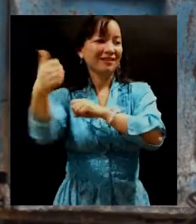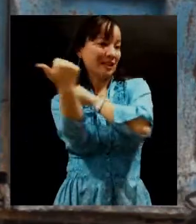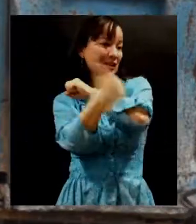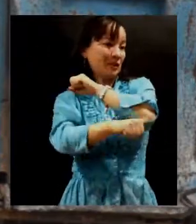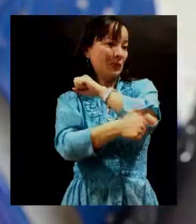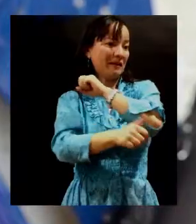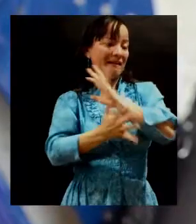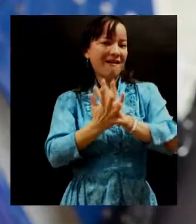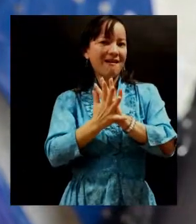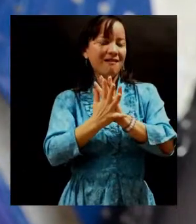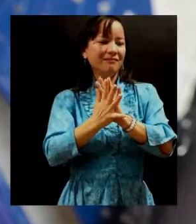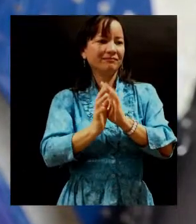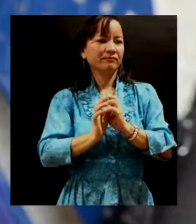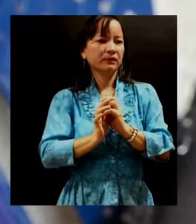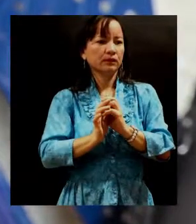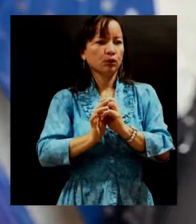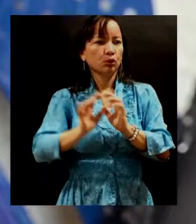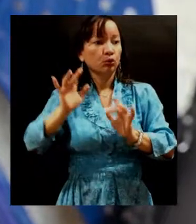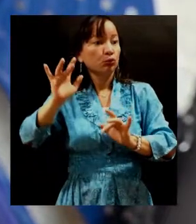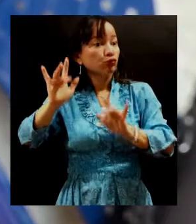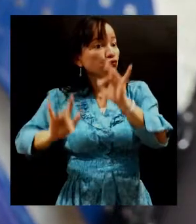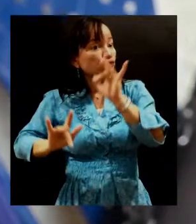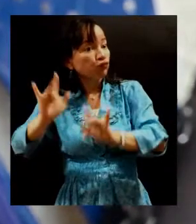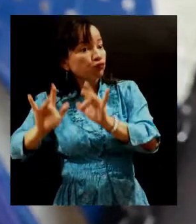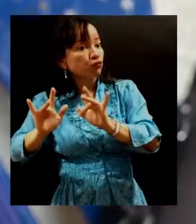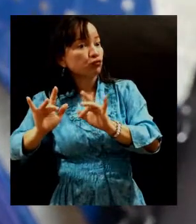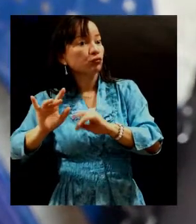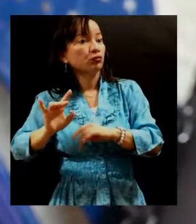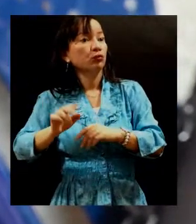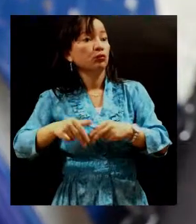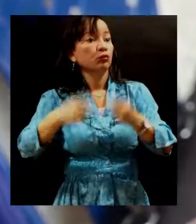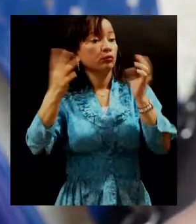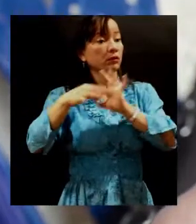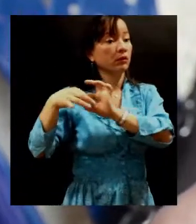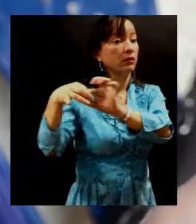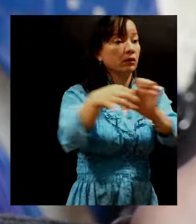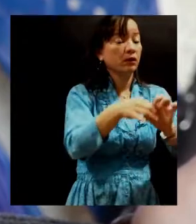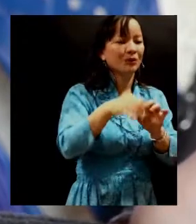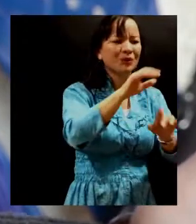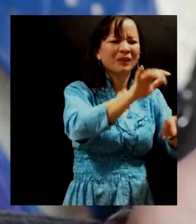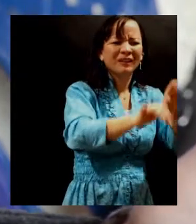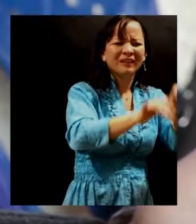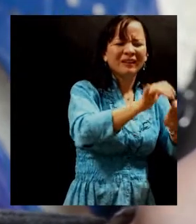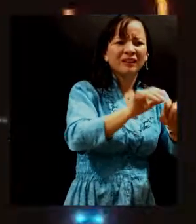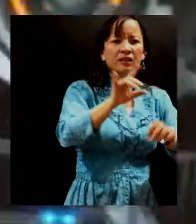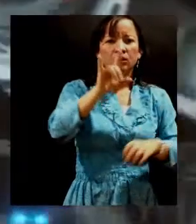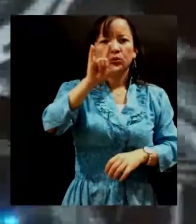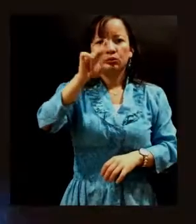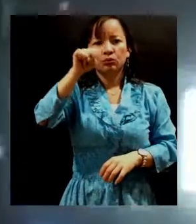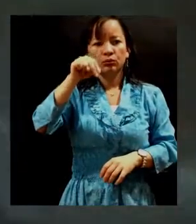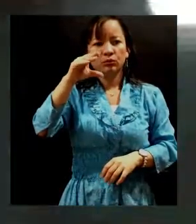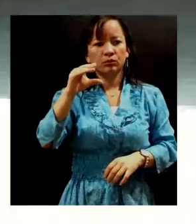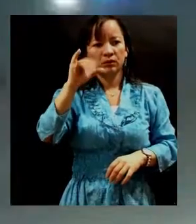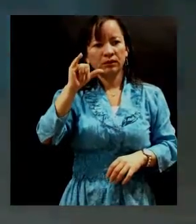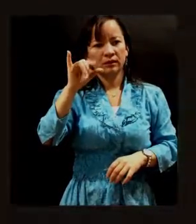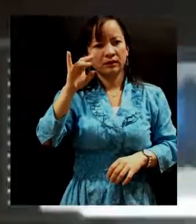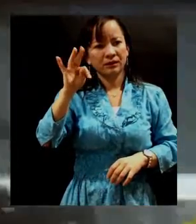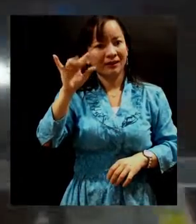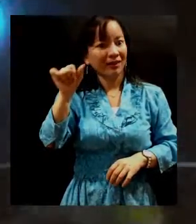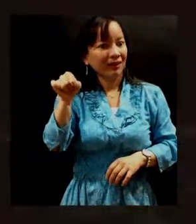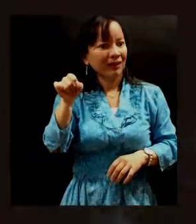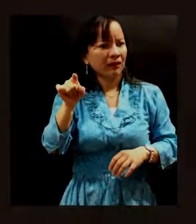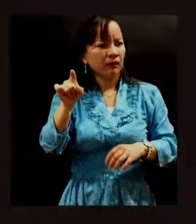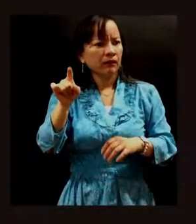Boyacá. Tunja en equipo, a través de la Unidad de Ciencia, Tecnología e Innovación UMCITY, participó en la primer feria de empresarismo